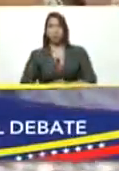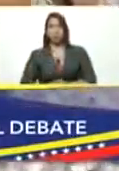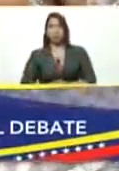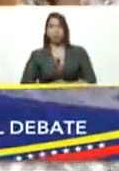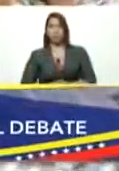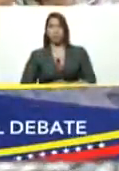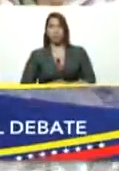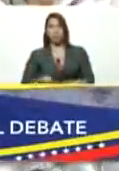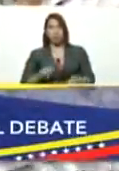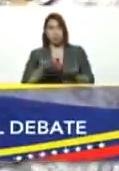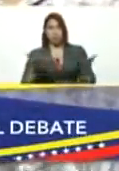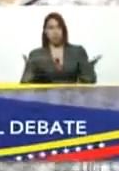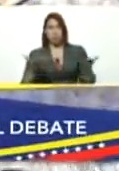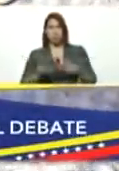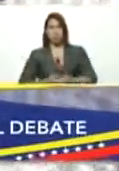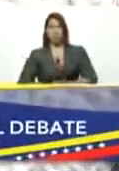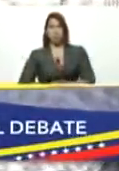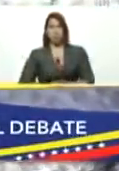ustedes